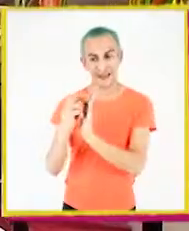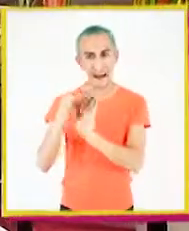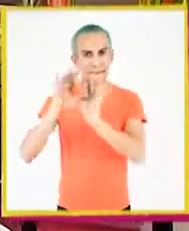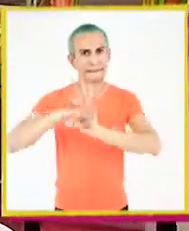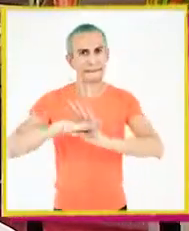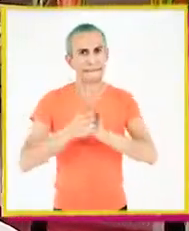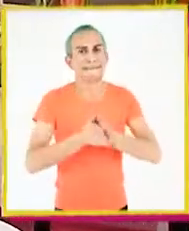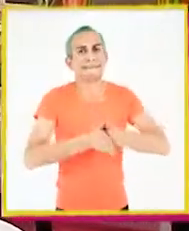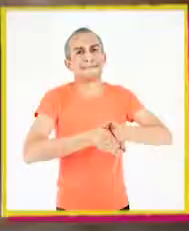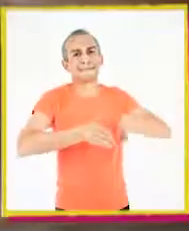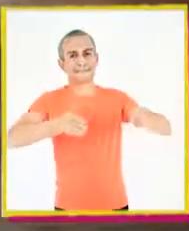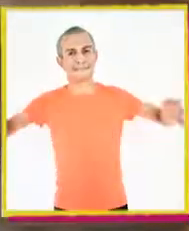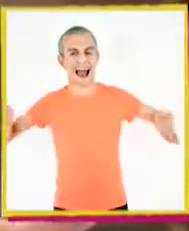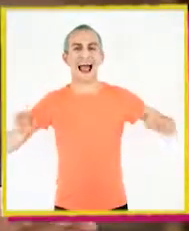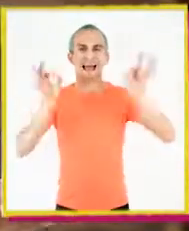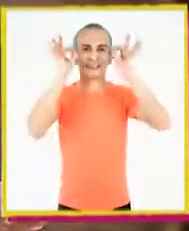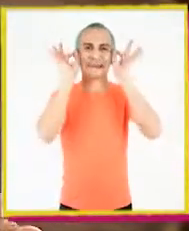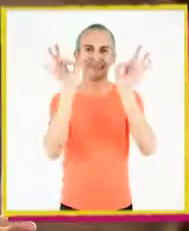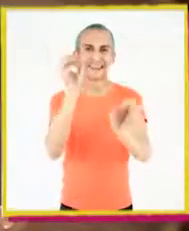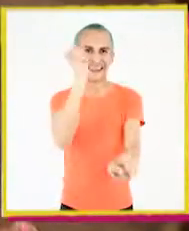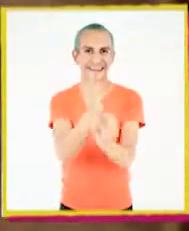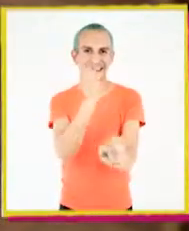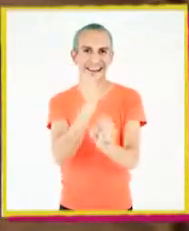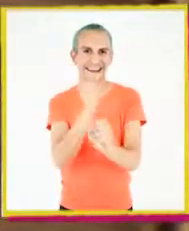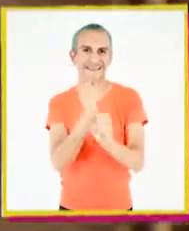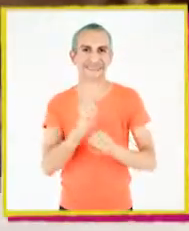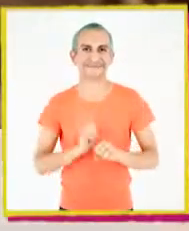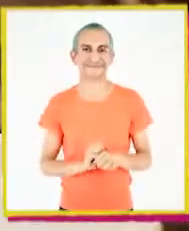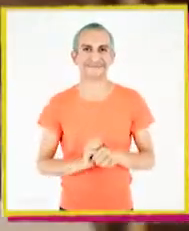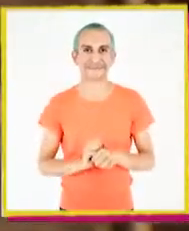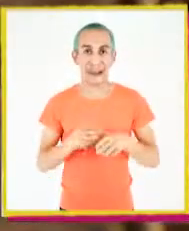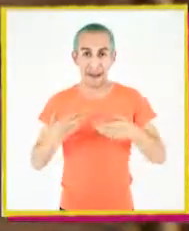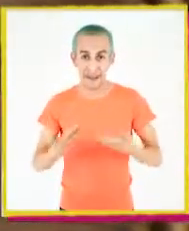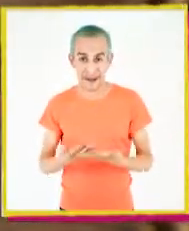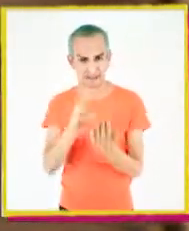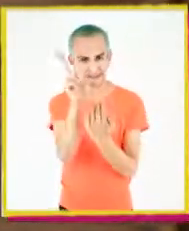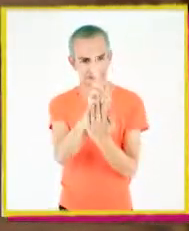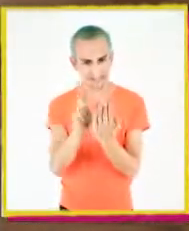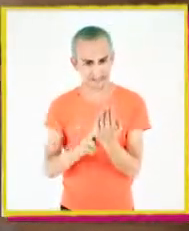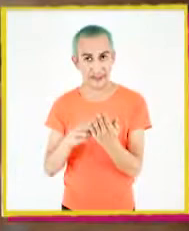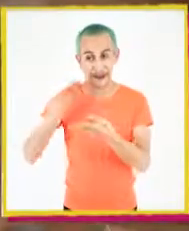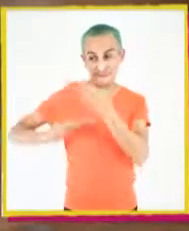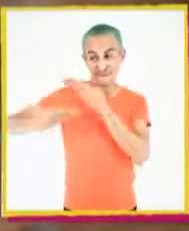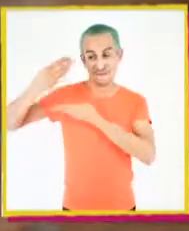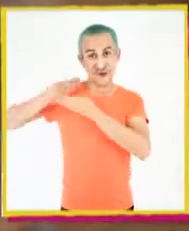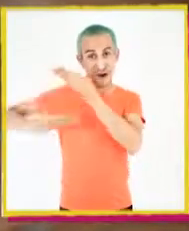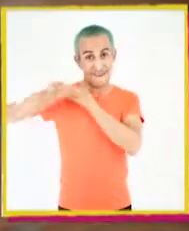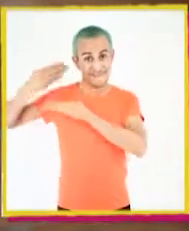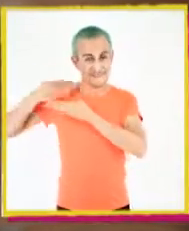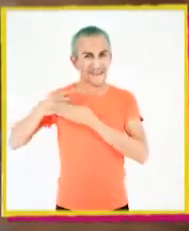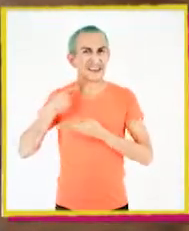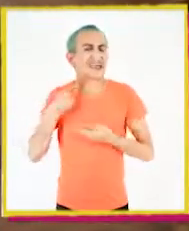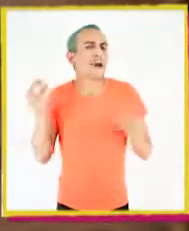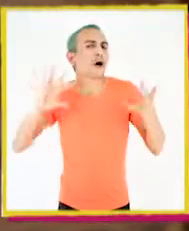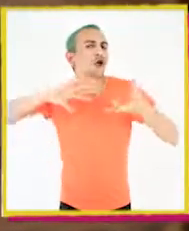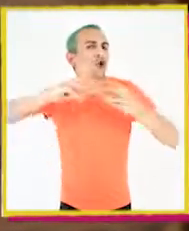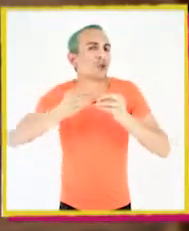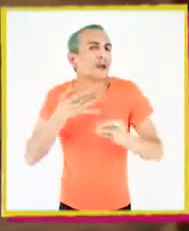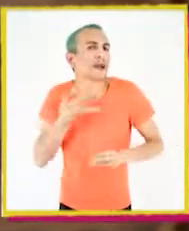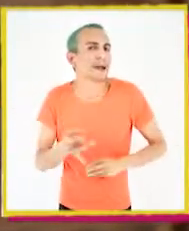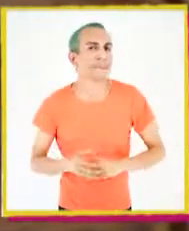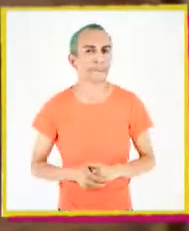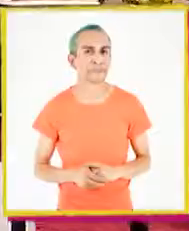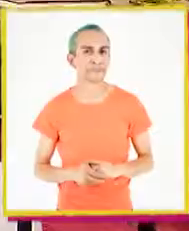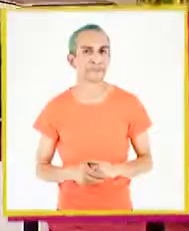escala más amplia. ¡Excelente trabajo! A partir de la lectura de estas biografías, ¿qué podemos